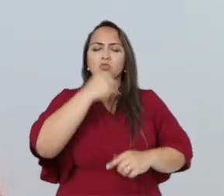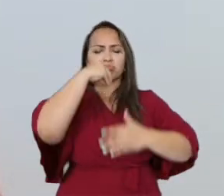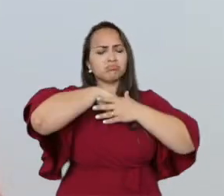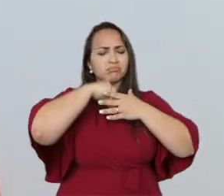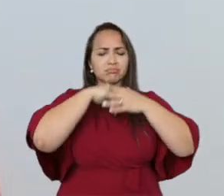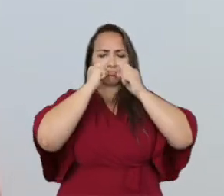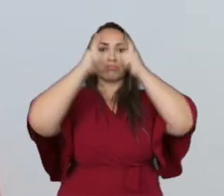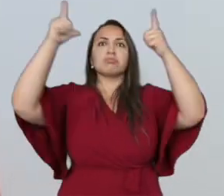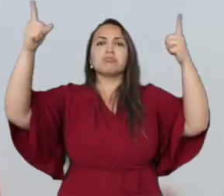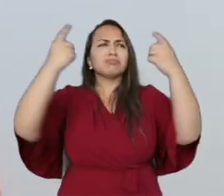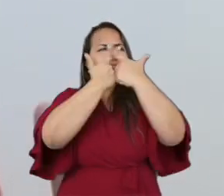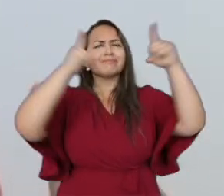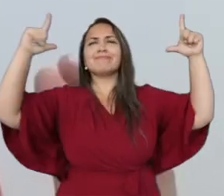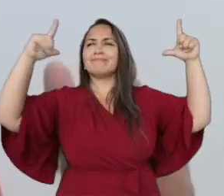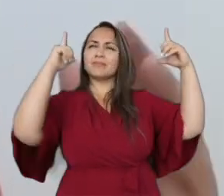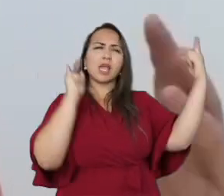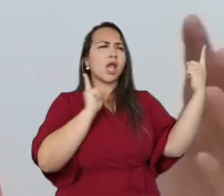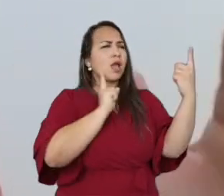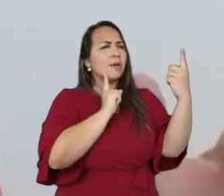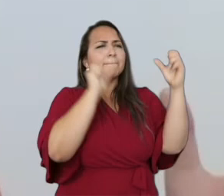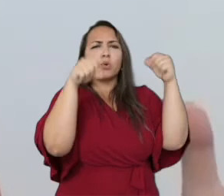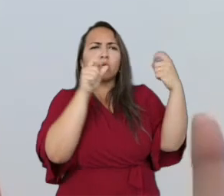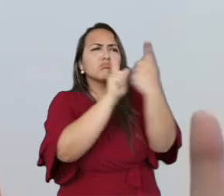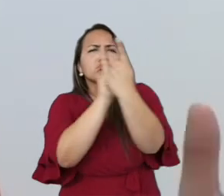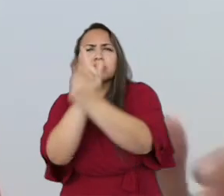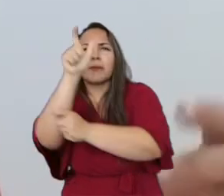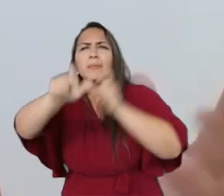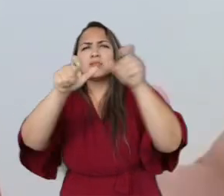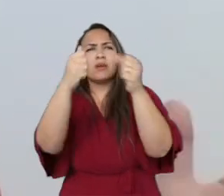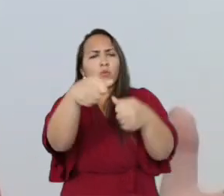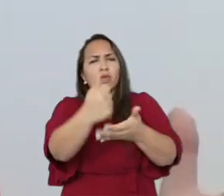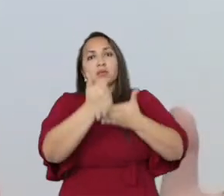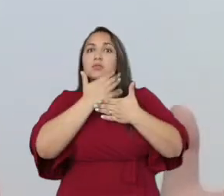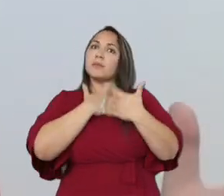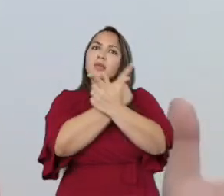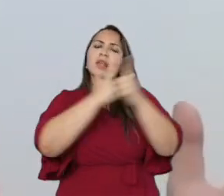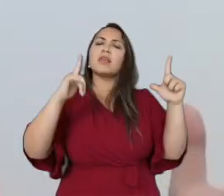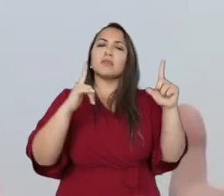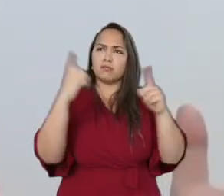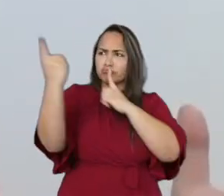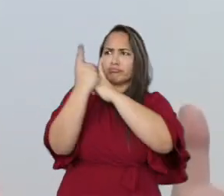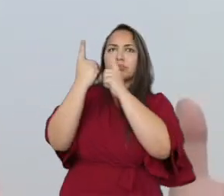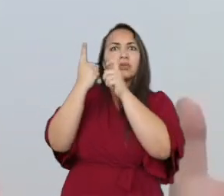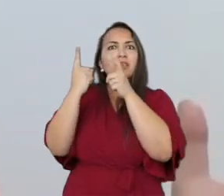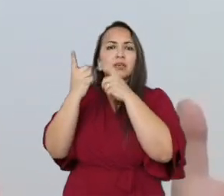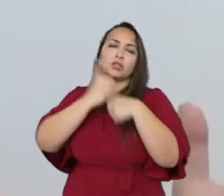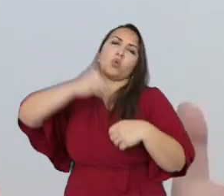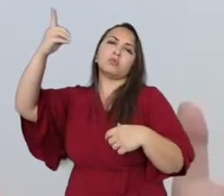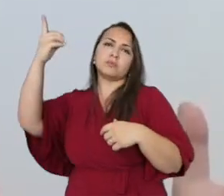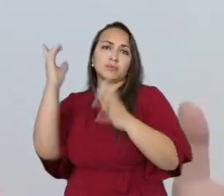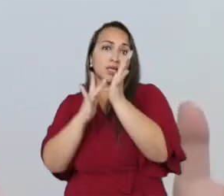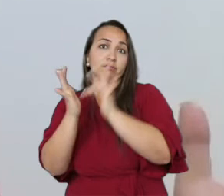despertar, un encontrarse con aquella persona que nos puede hacer libres, que es Dios, Jesús.